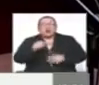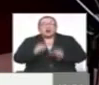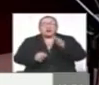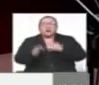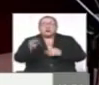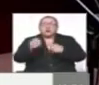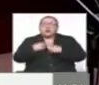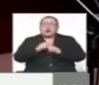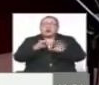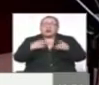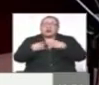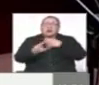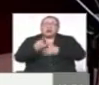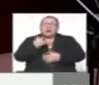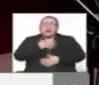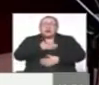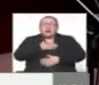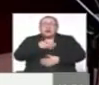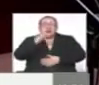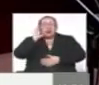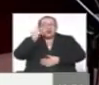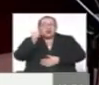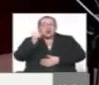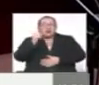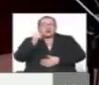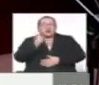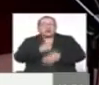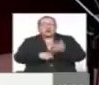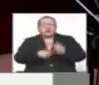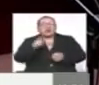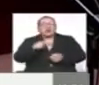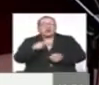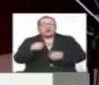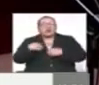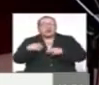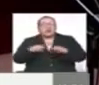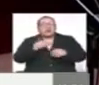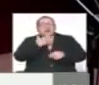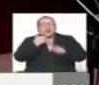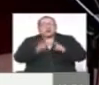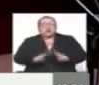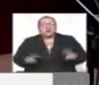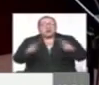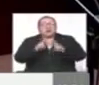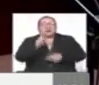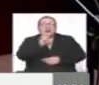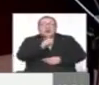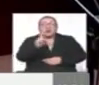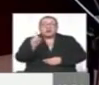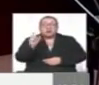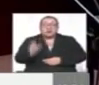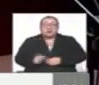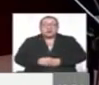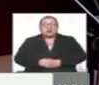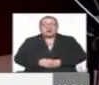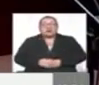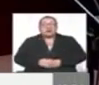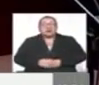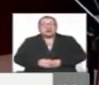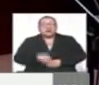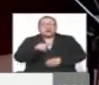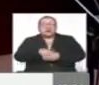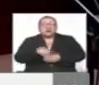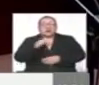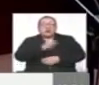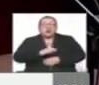los desaforados porque no tiene legitimidad y no entienden la importancia de construirla un parlamento con tan bajo nivel de